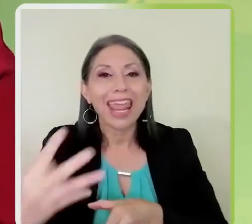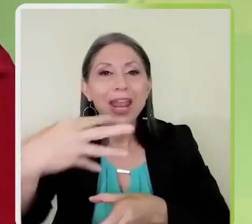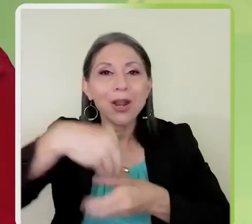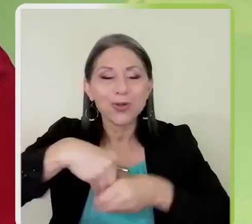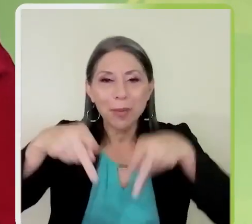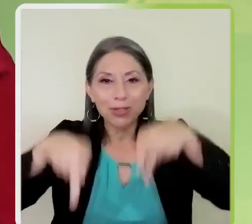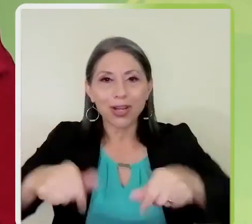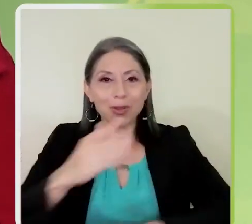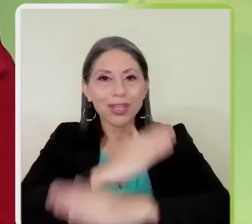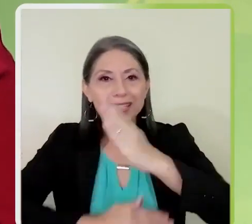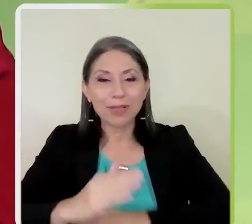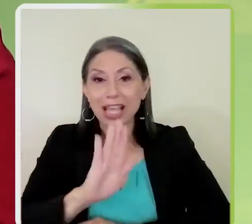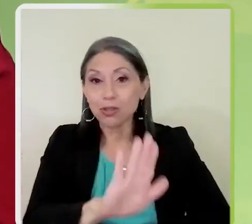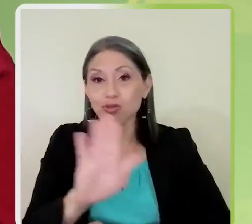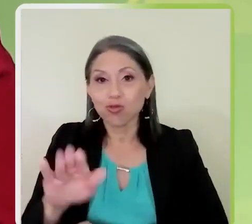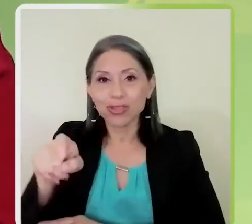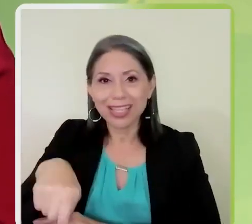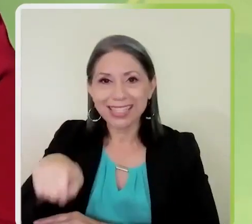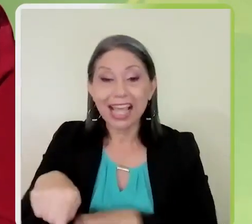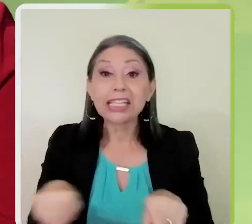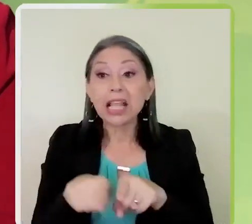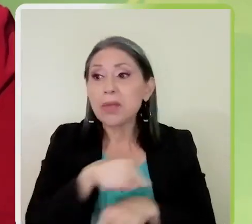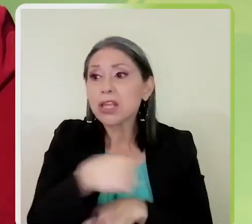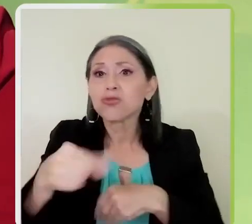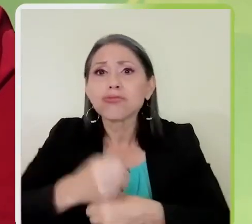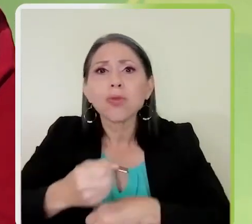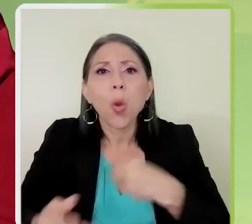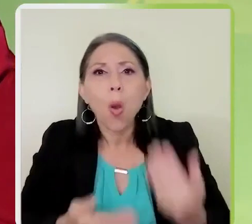la población con discapacidad, sus necesidades y también